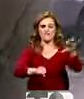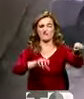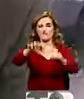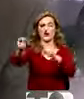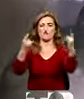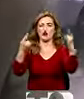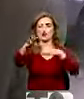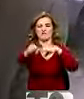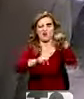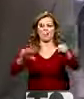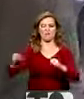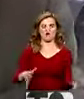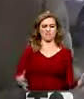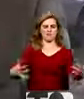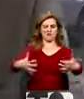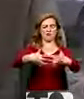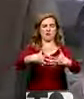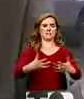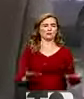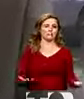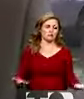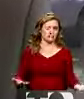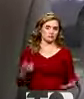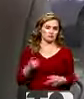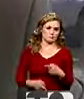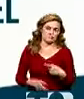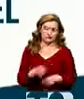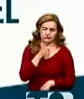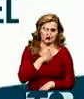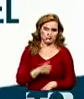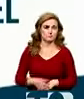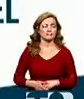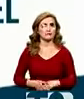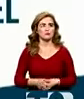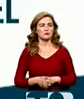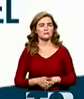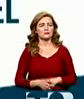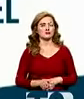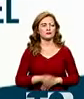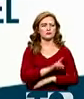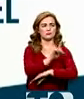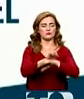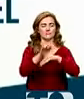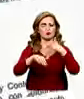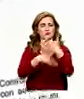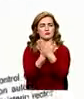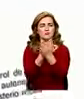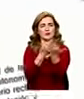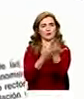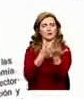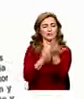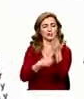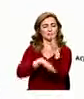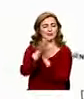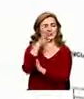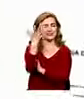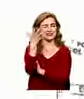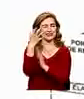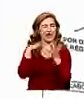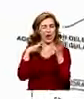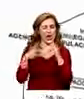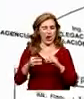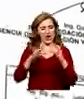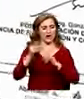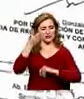frecuencias de las que ya tiene esto realmente no puede tolerarse ahora nueva directora de la arc hotel deberá analizar las más de 15 resoluciones tomadas